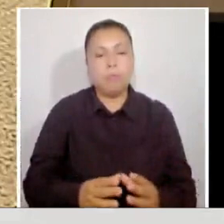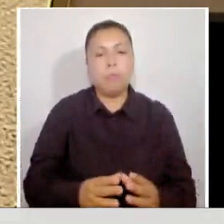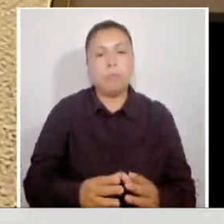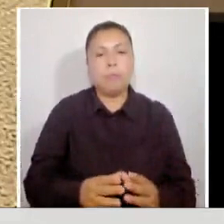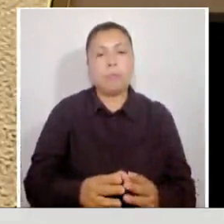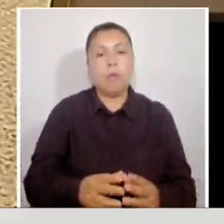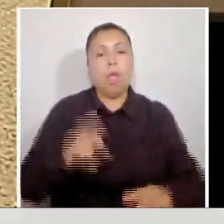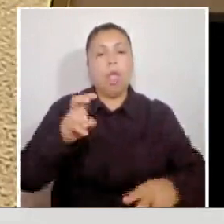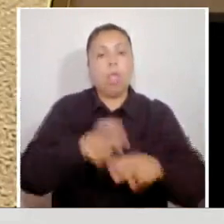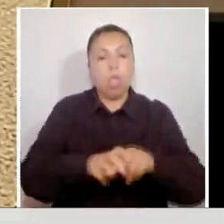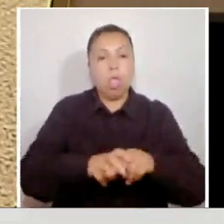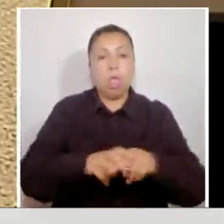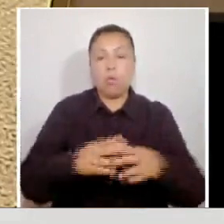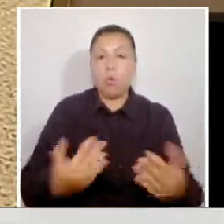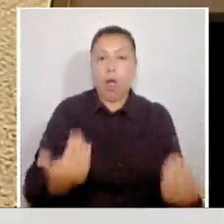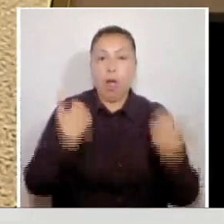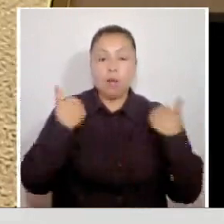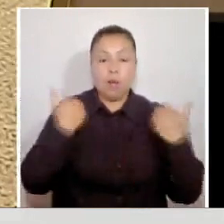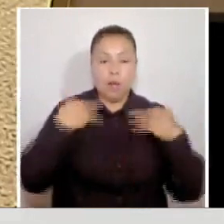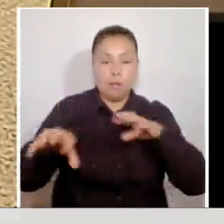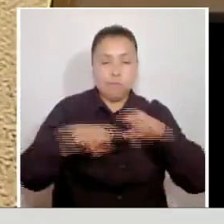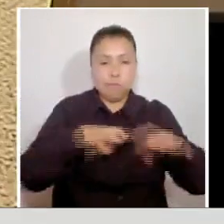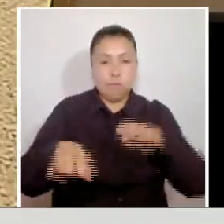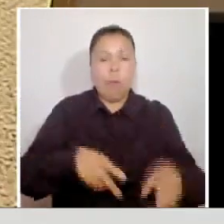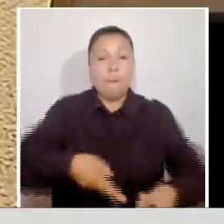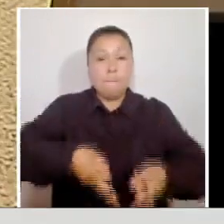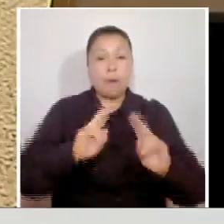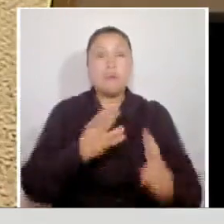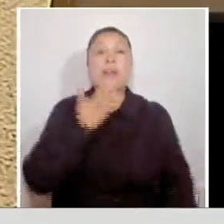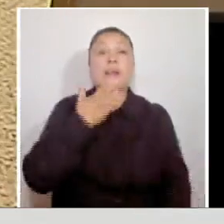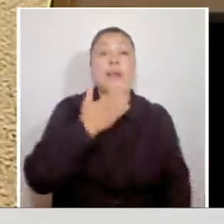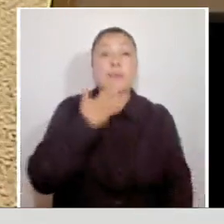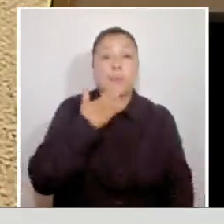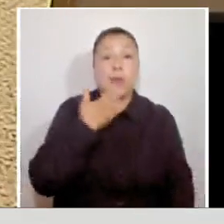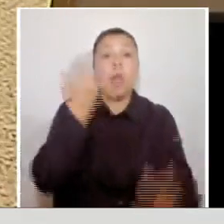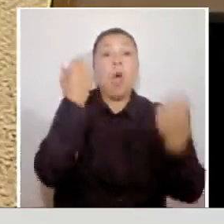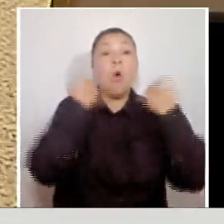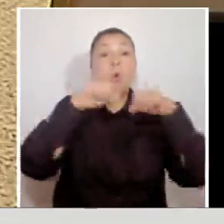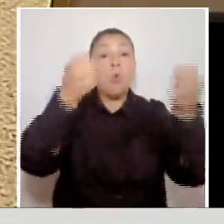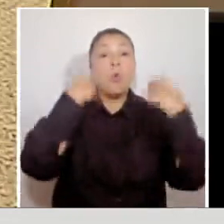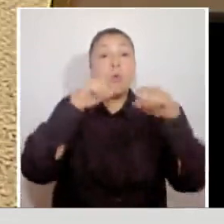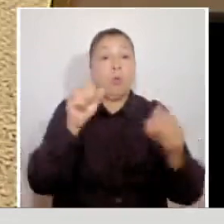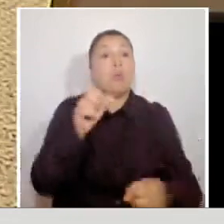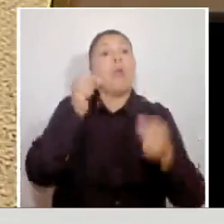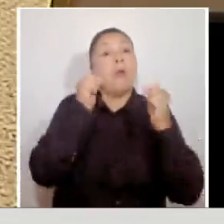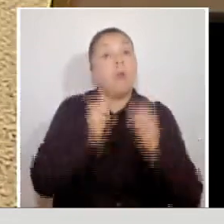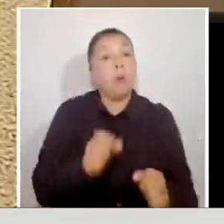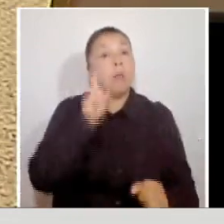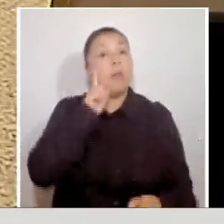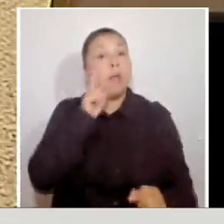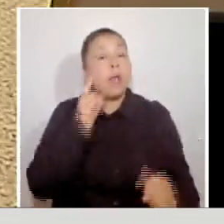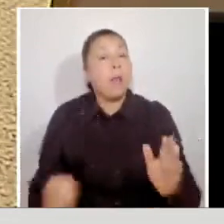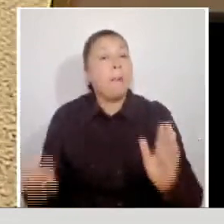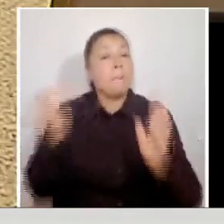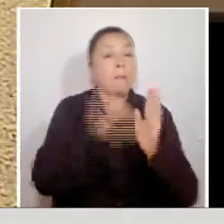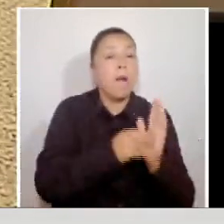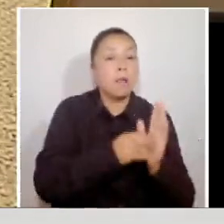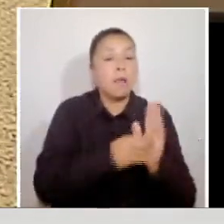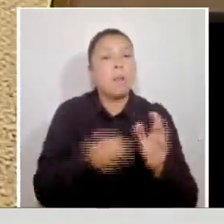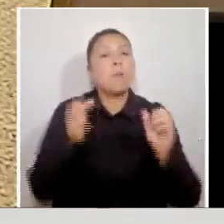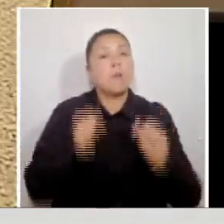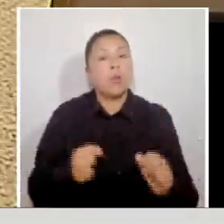y permite que exista entonces también un deporte que pueda tener mayor proyección que podamos